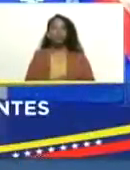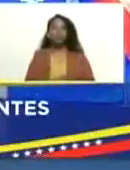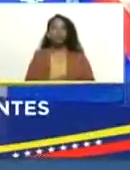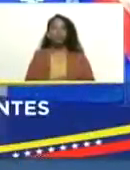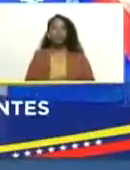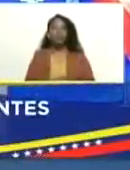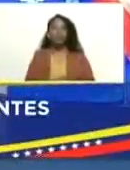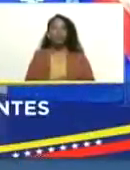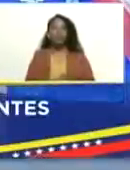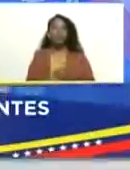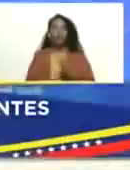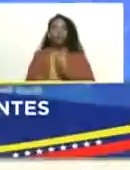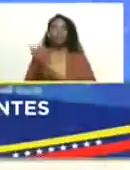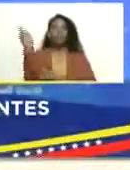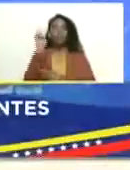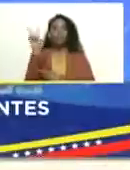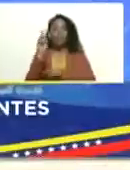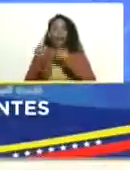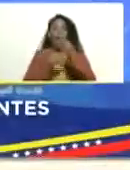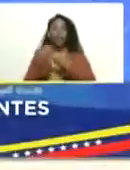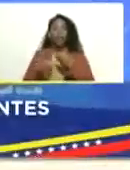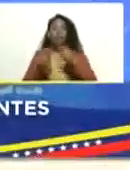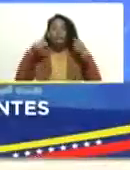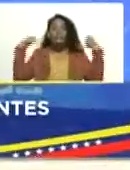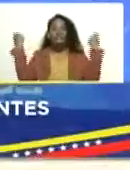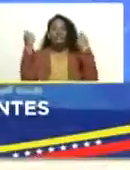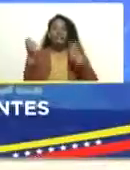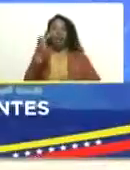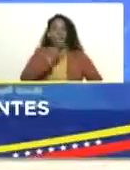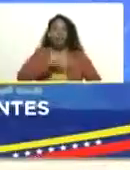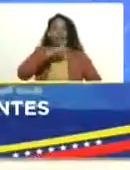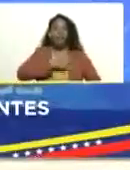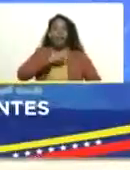Contra Venezuela se han hecho 1000 campañas.